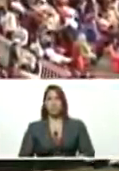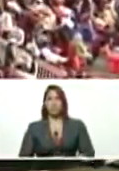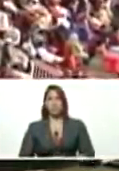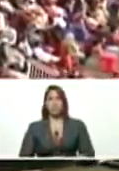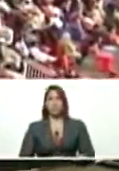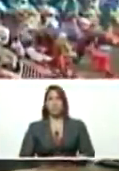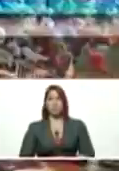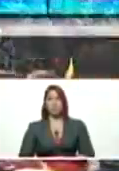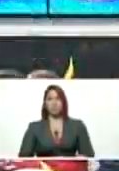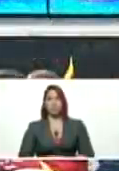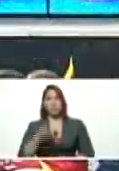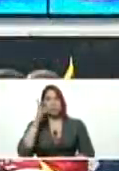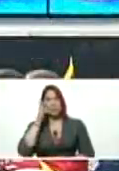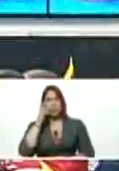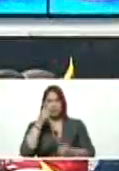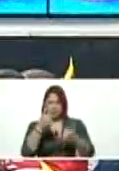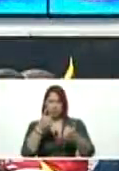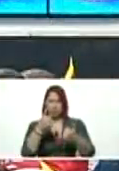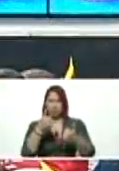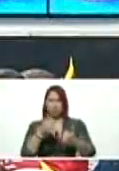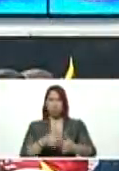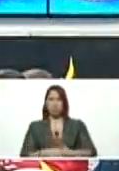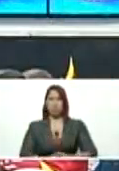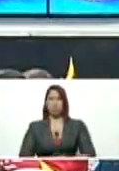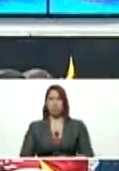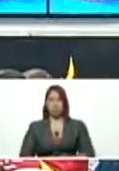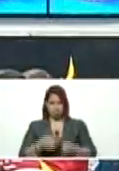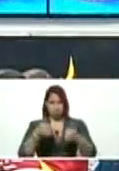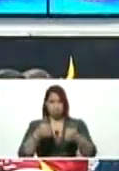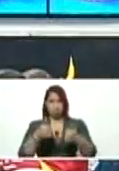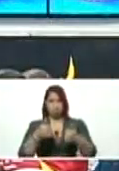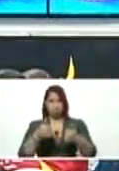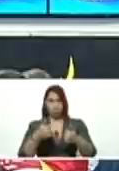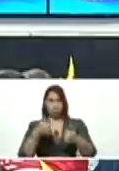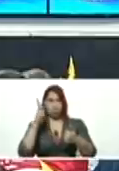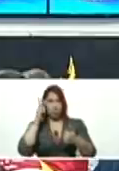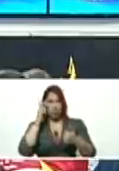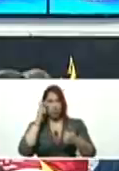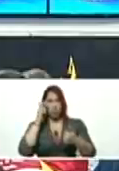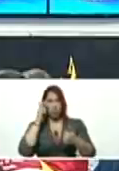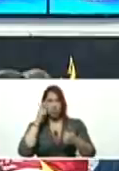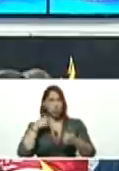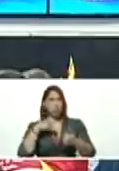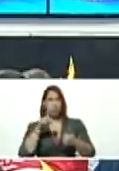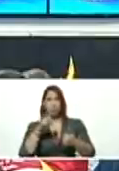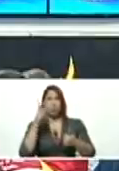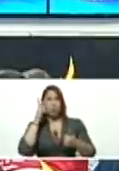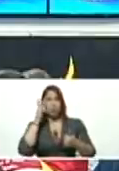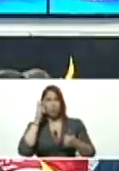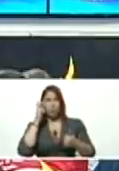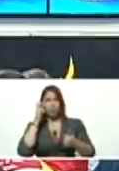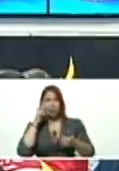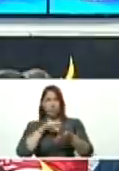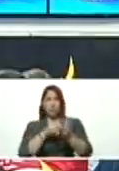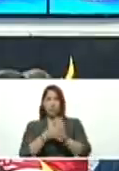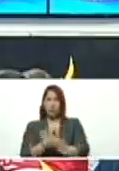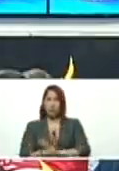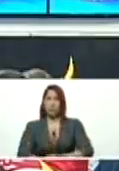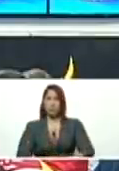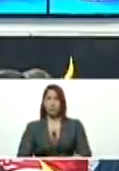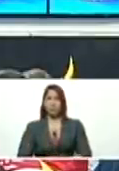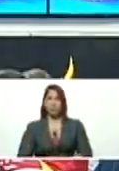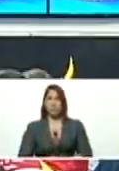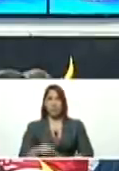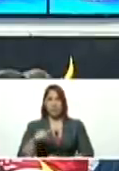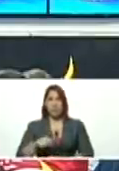este sonido se escucha bien allá bien yo no me escucho quiere decir que aquí las